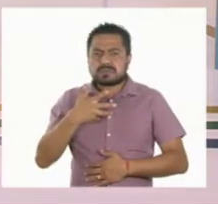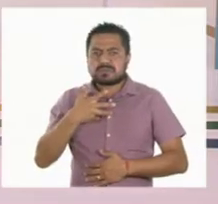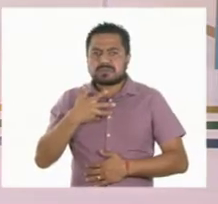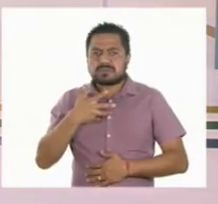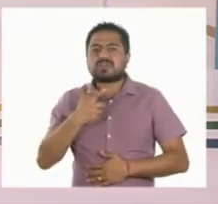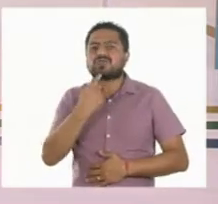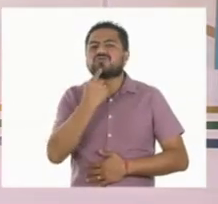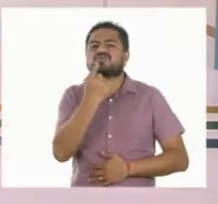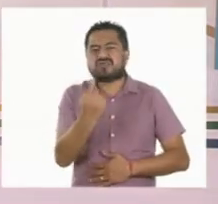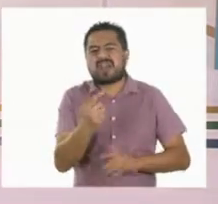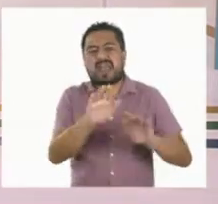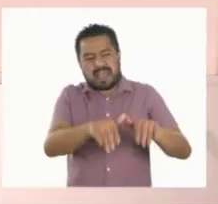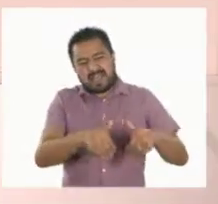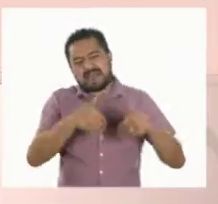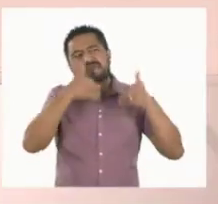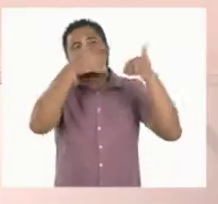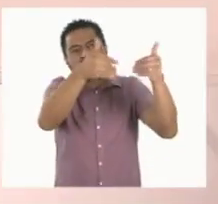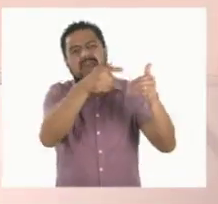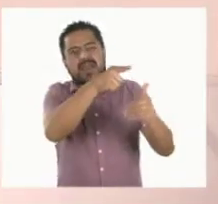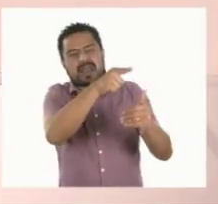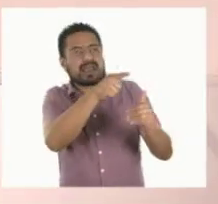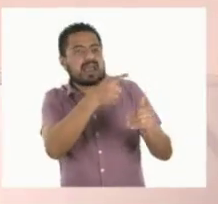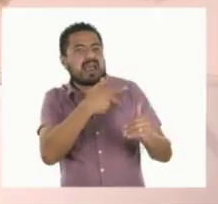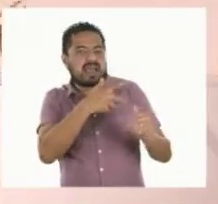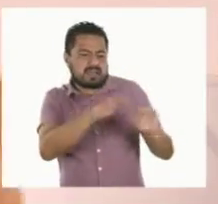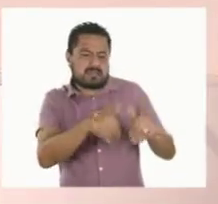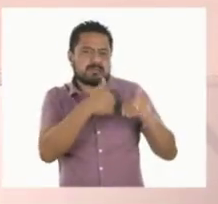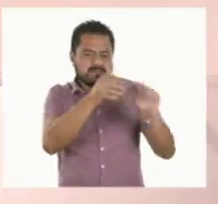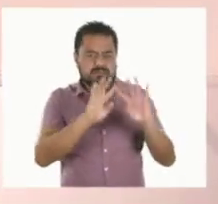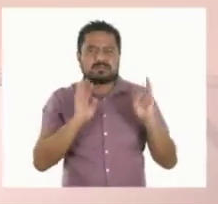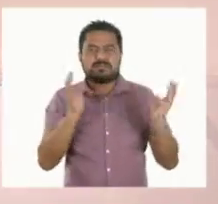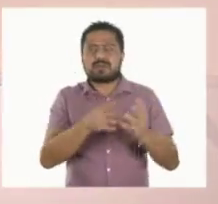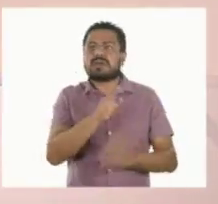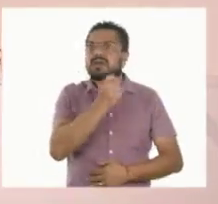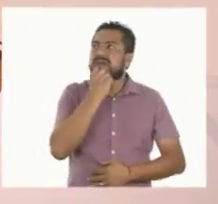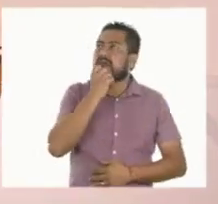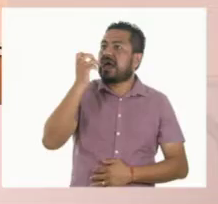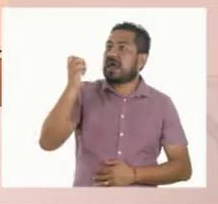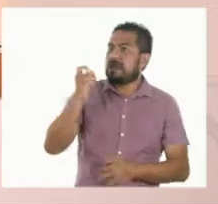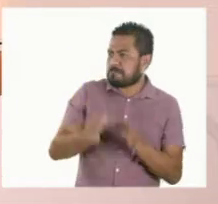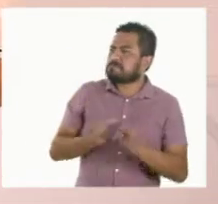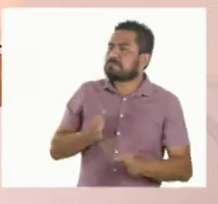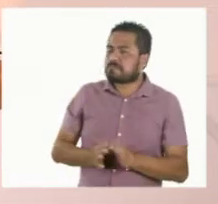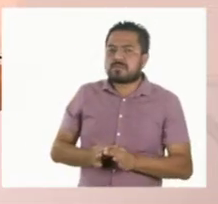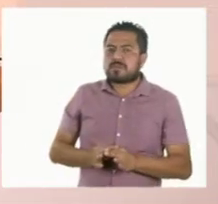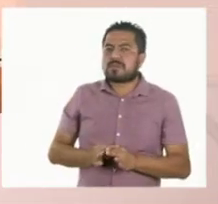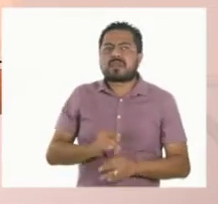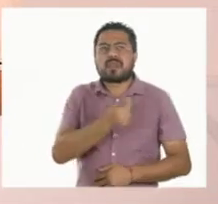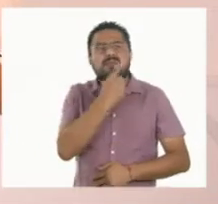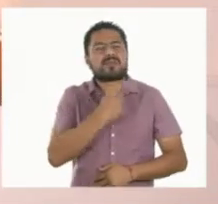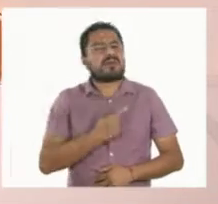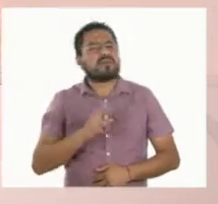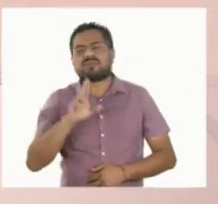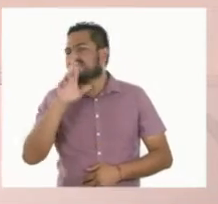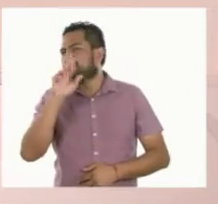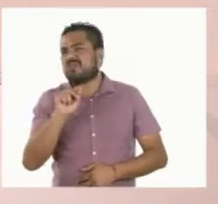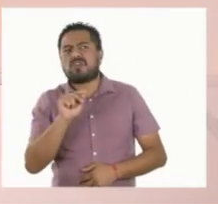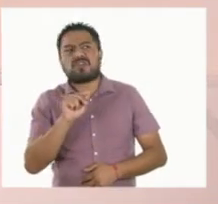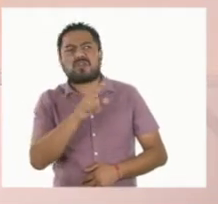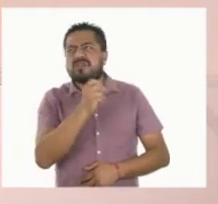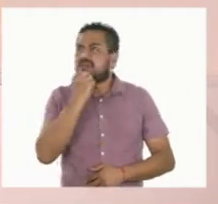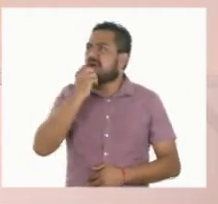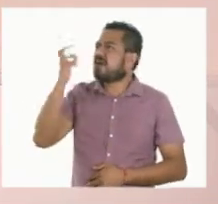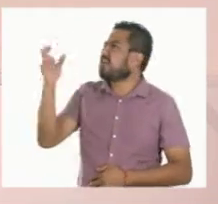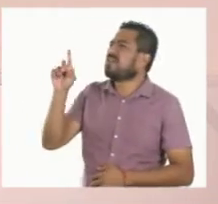un niño, que ya debe estar prevenido allá, nos grita si está listo o no. Cuando no está listo, normalmente nos dice,